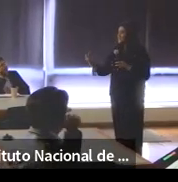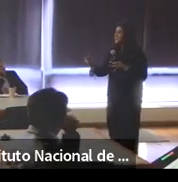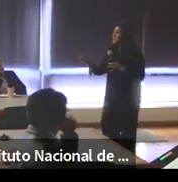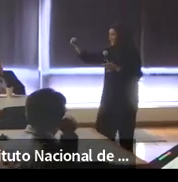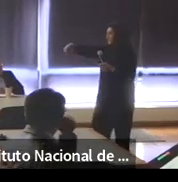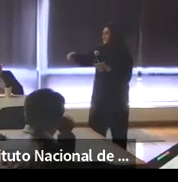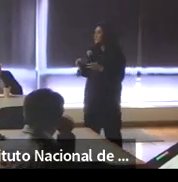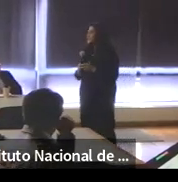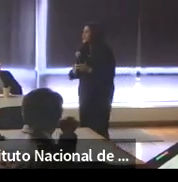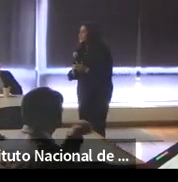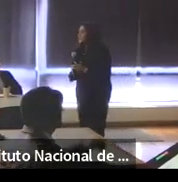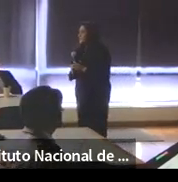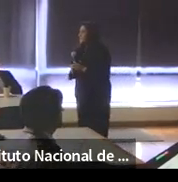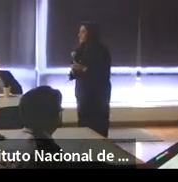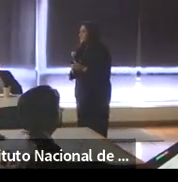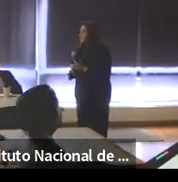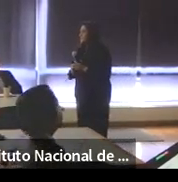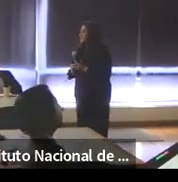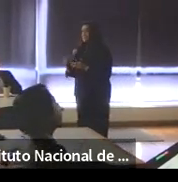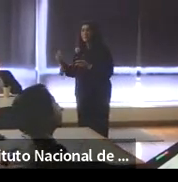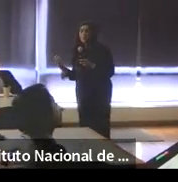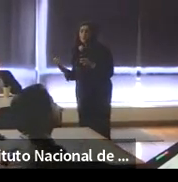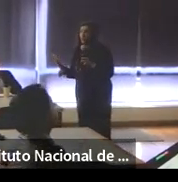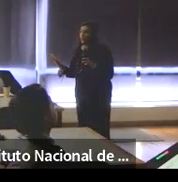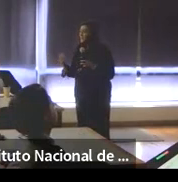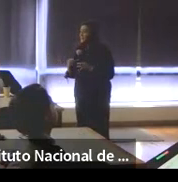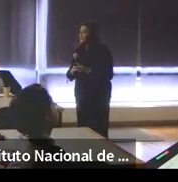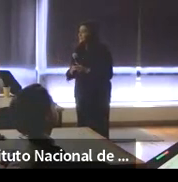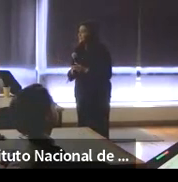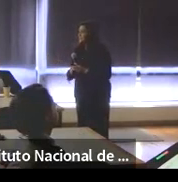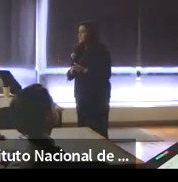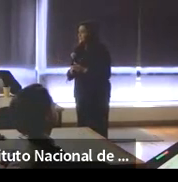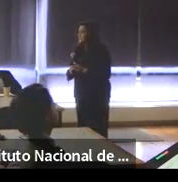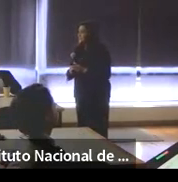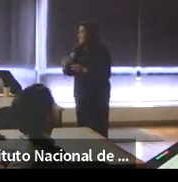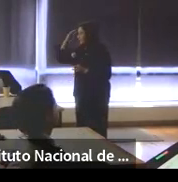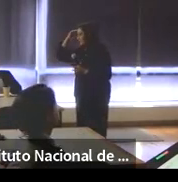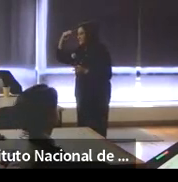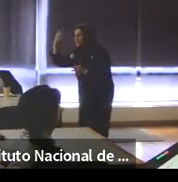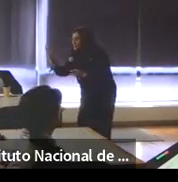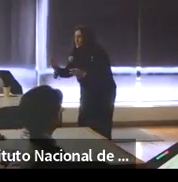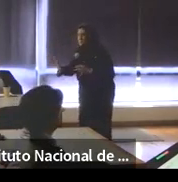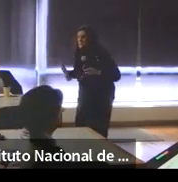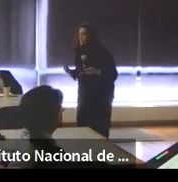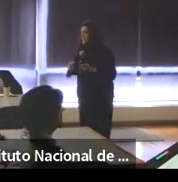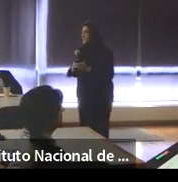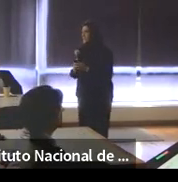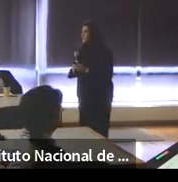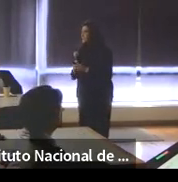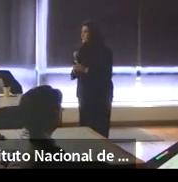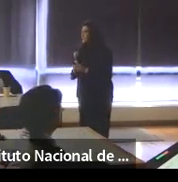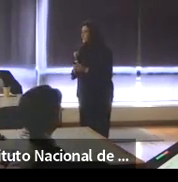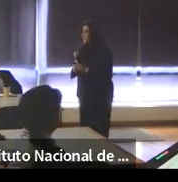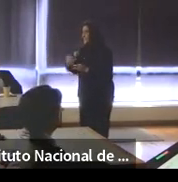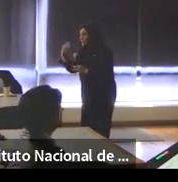eres de tus hijos también eres de tu equipo de trabajo tienes que ser congruente lo que piensas en lo que dices en lo que